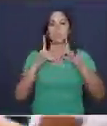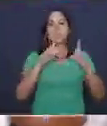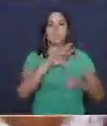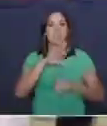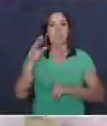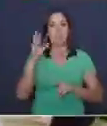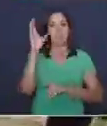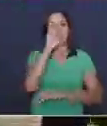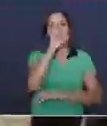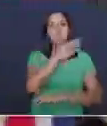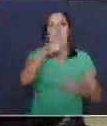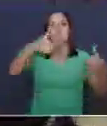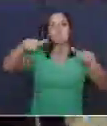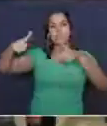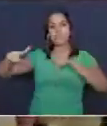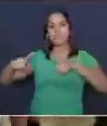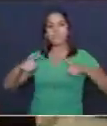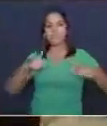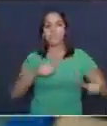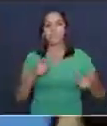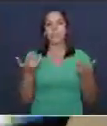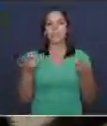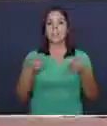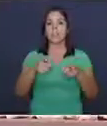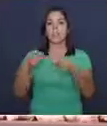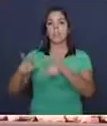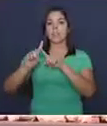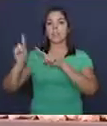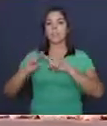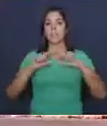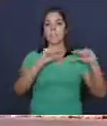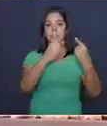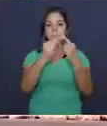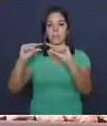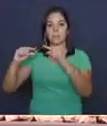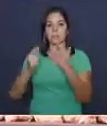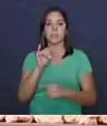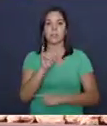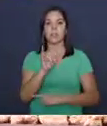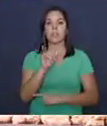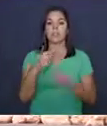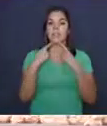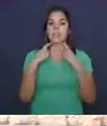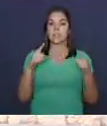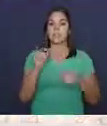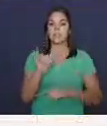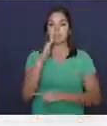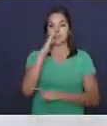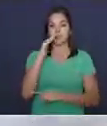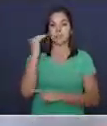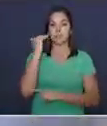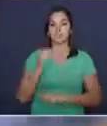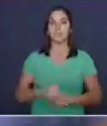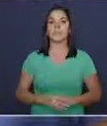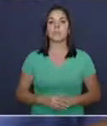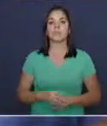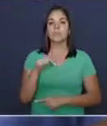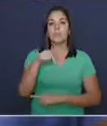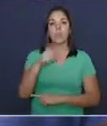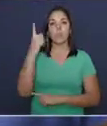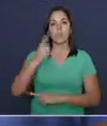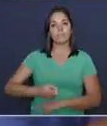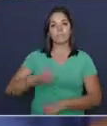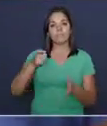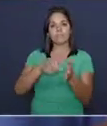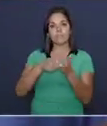de la presidenta ha tenido eco en los diferentes sectores, lo cual fue reconocido así por la mandataria. Hoy debo